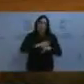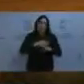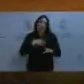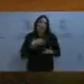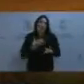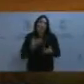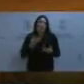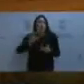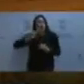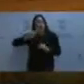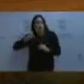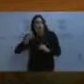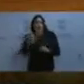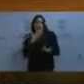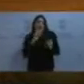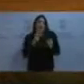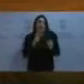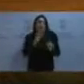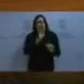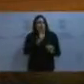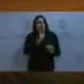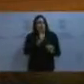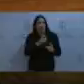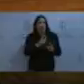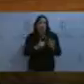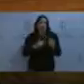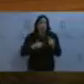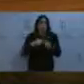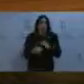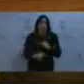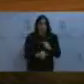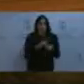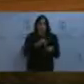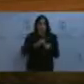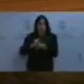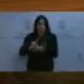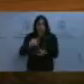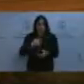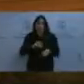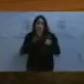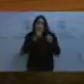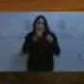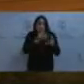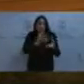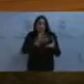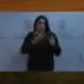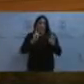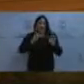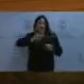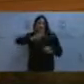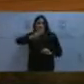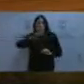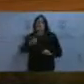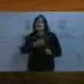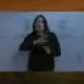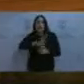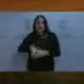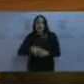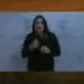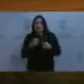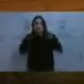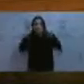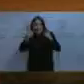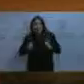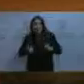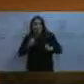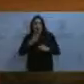delicados, que como usted no sabe, ocurren a diario y del que le podría contar amplia casuística, que requirió finalmente un enorme esfuerzo por